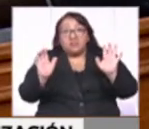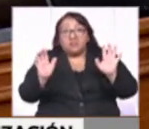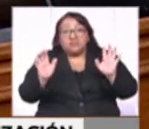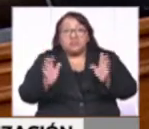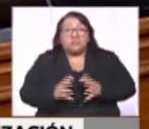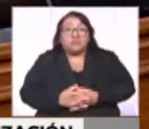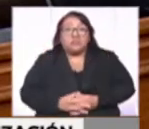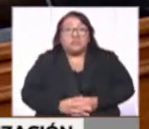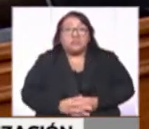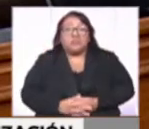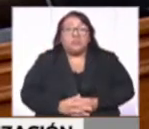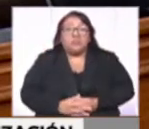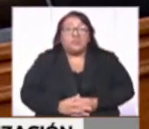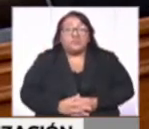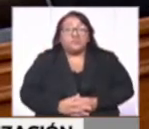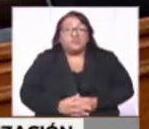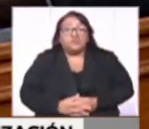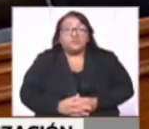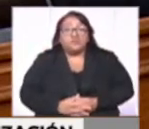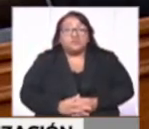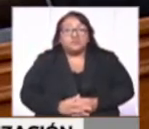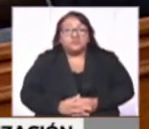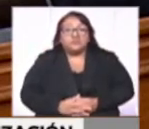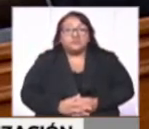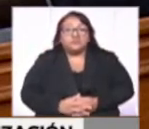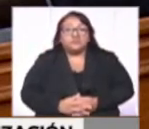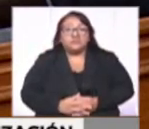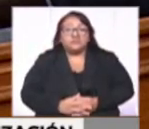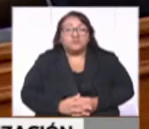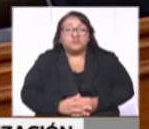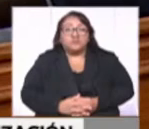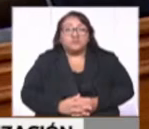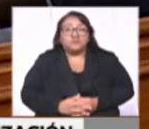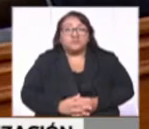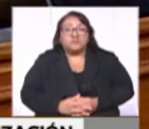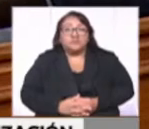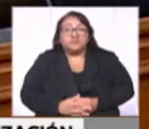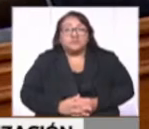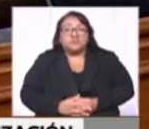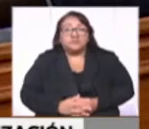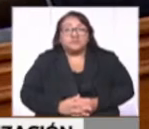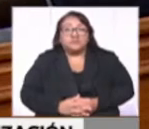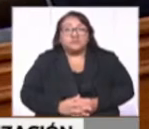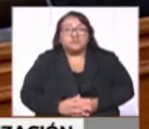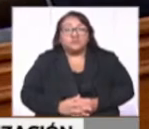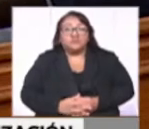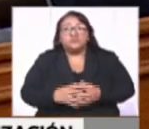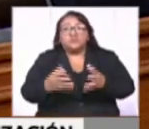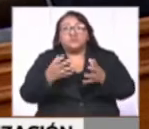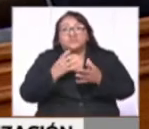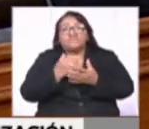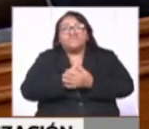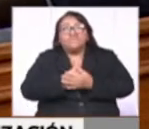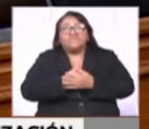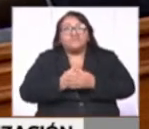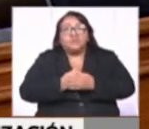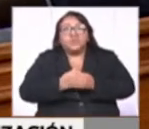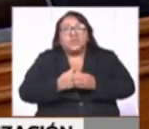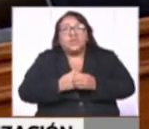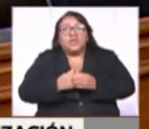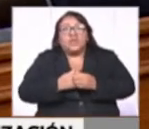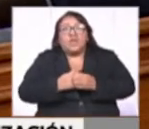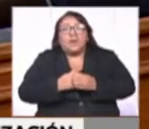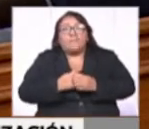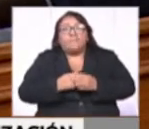control. Entonces, todo eso está abierto. Yo quisiera que se cierren esas puertas porque